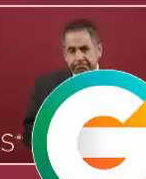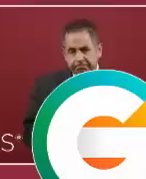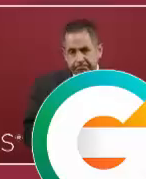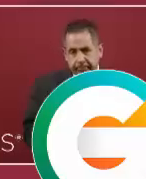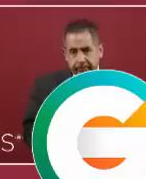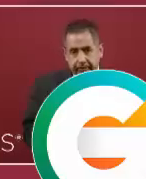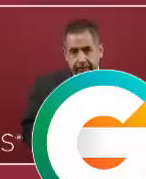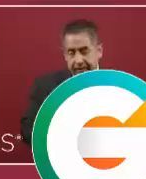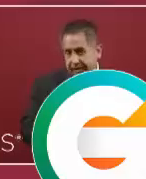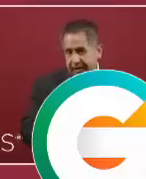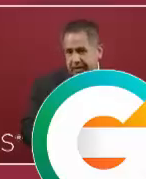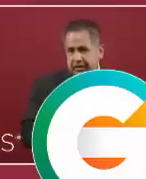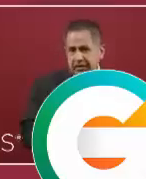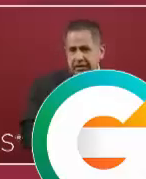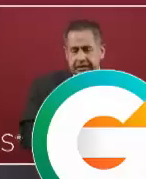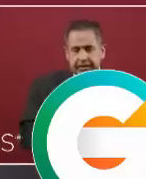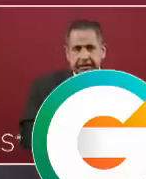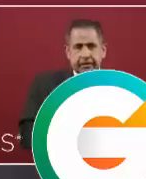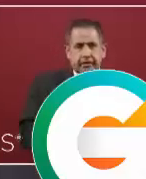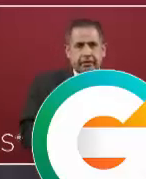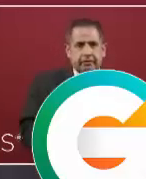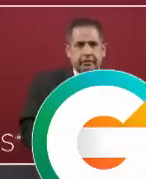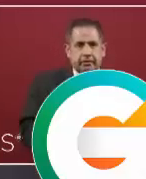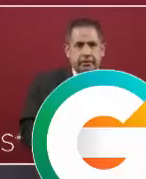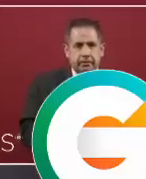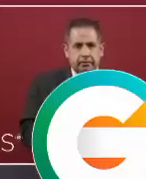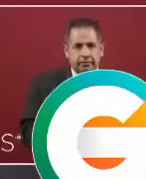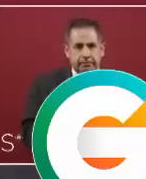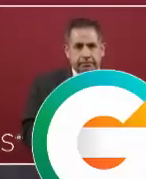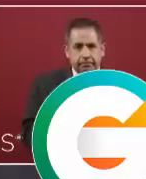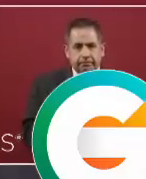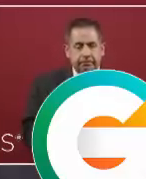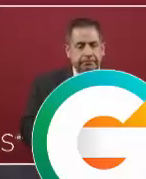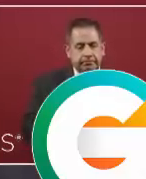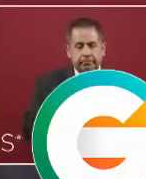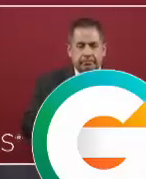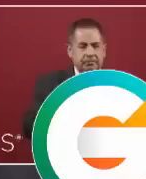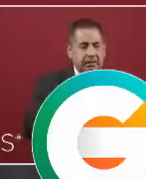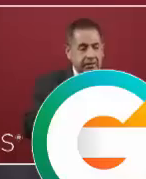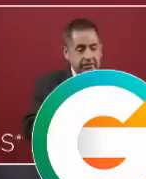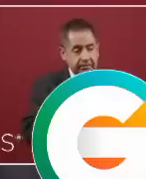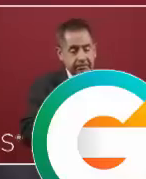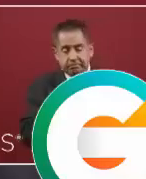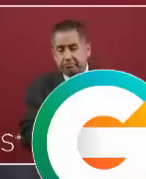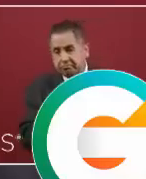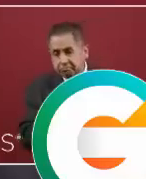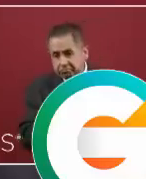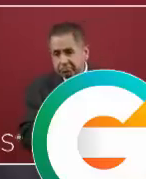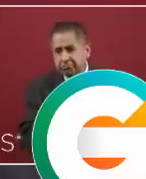profundizó en la pobreza,